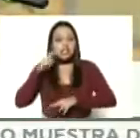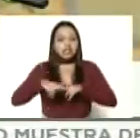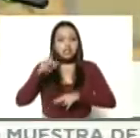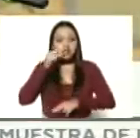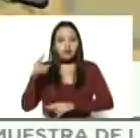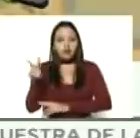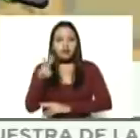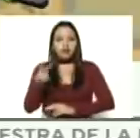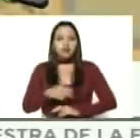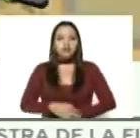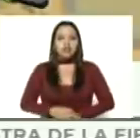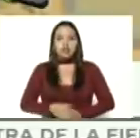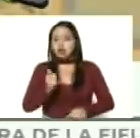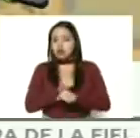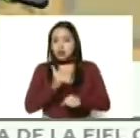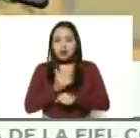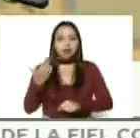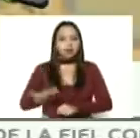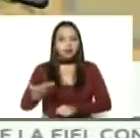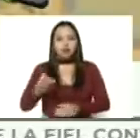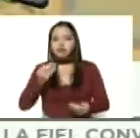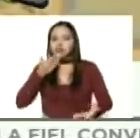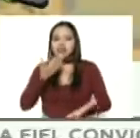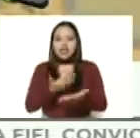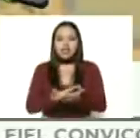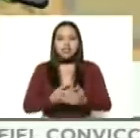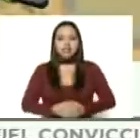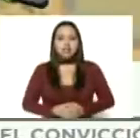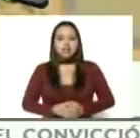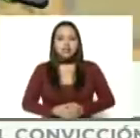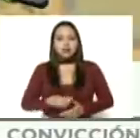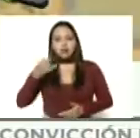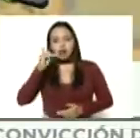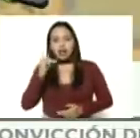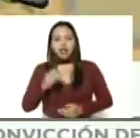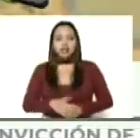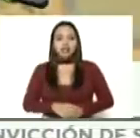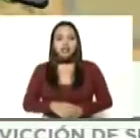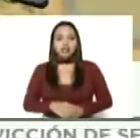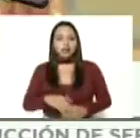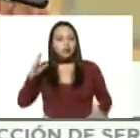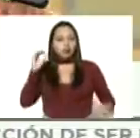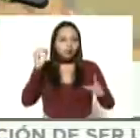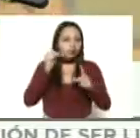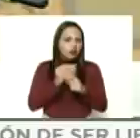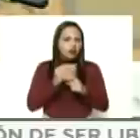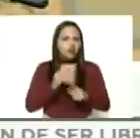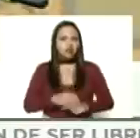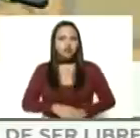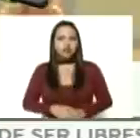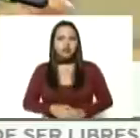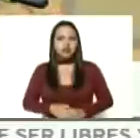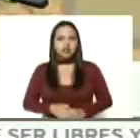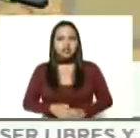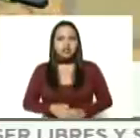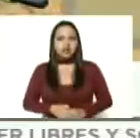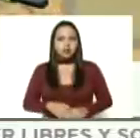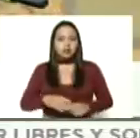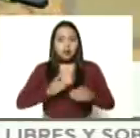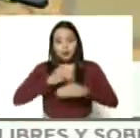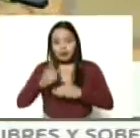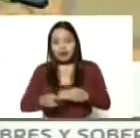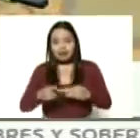encomiable. Muchas gracias por haberse enfocado en los niños de preescolar y